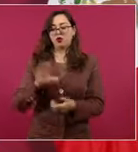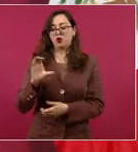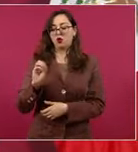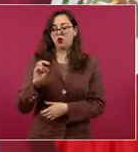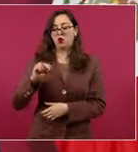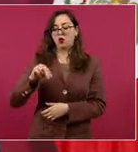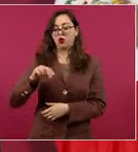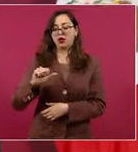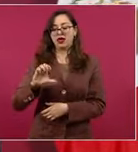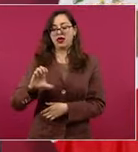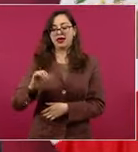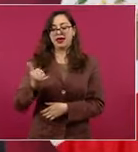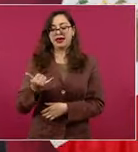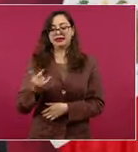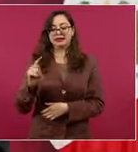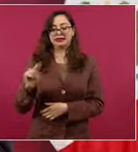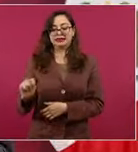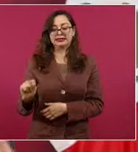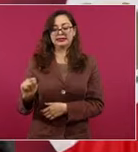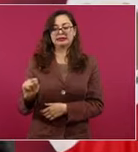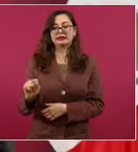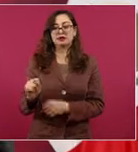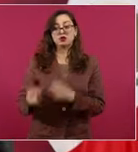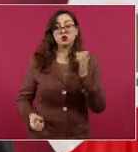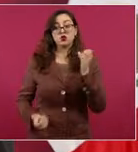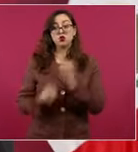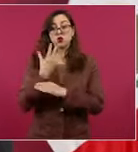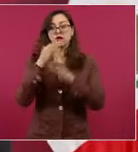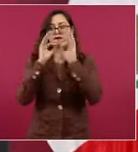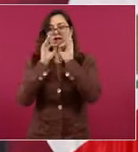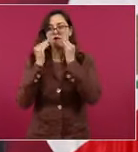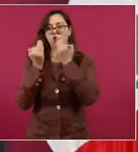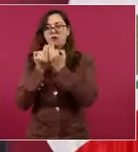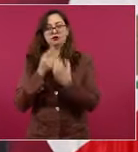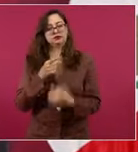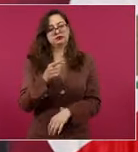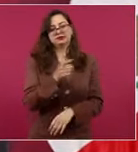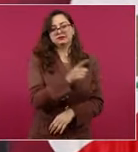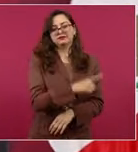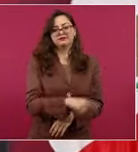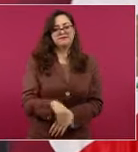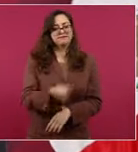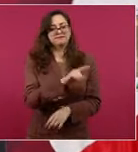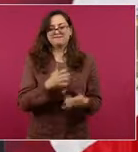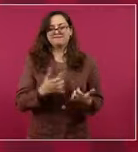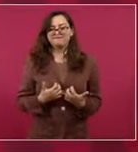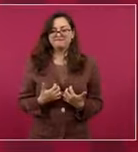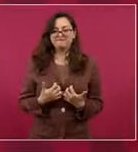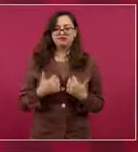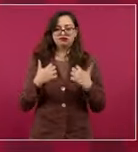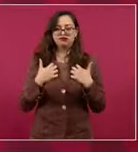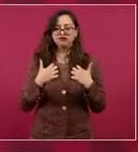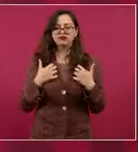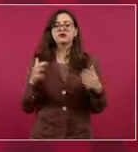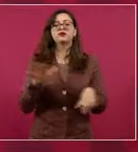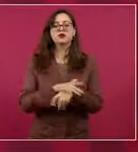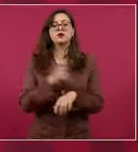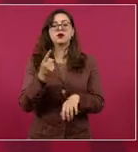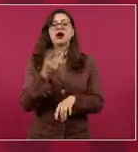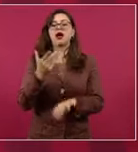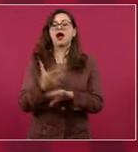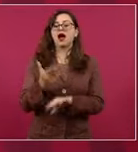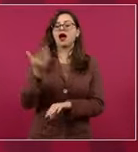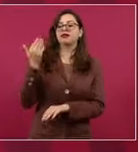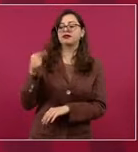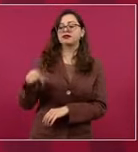pasaba? Que con dinero del presupuesto público, ¿sí?, se